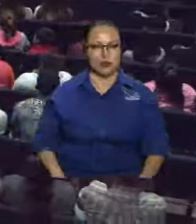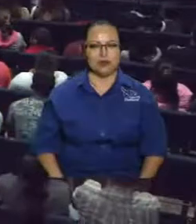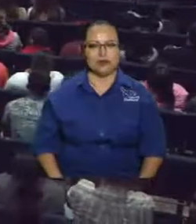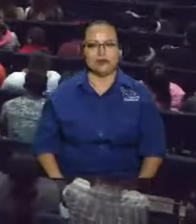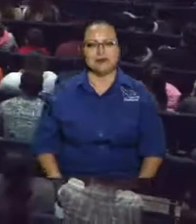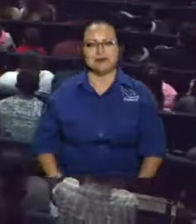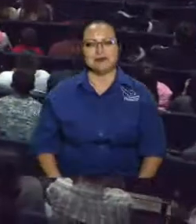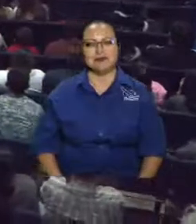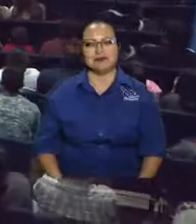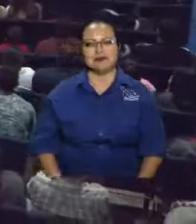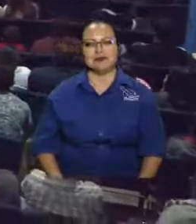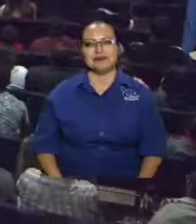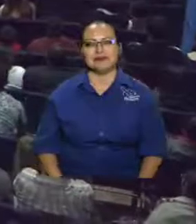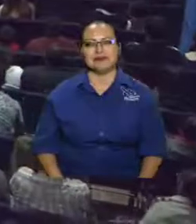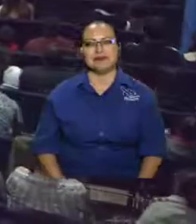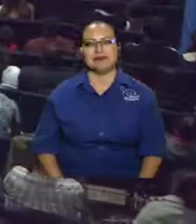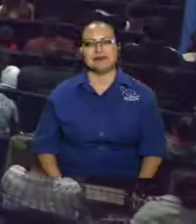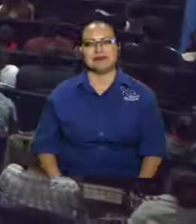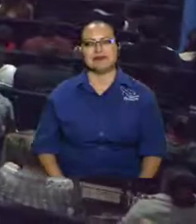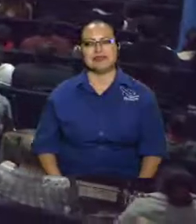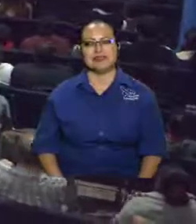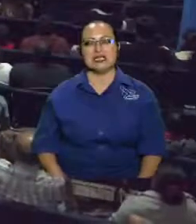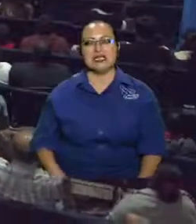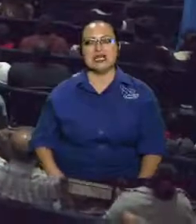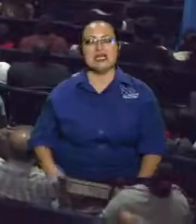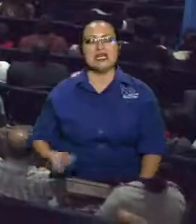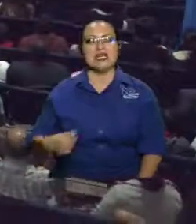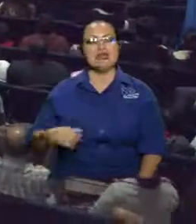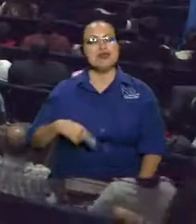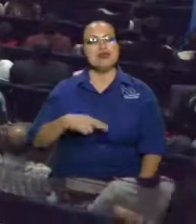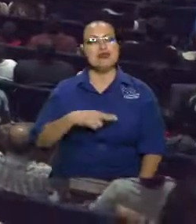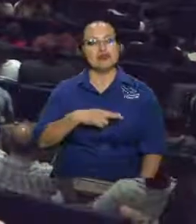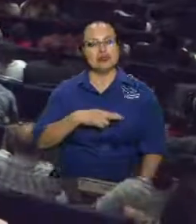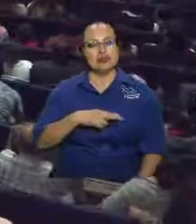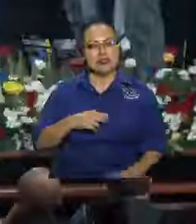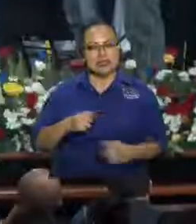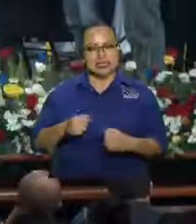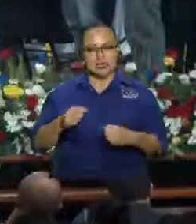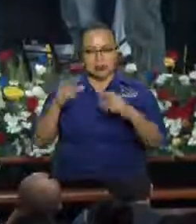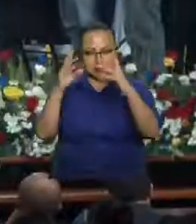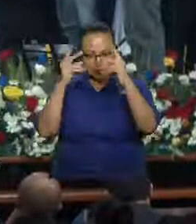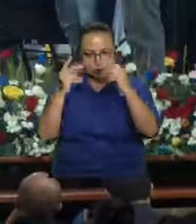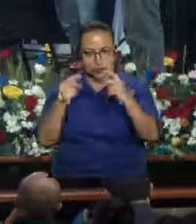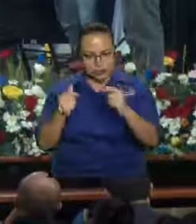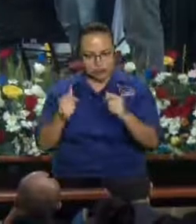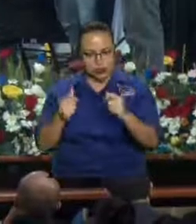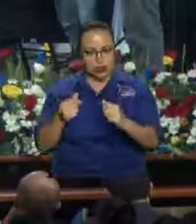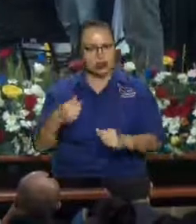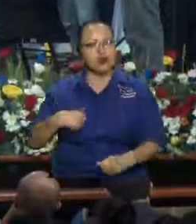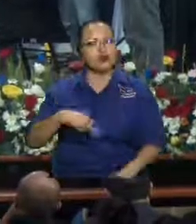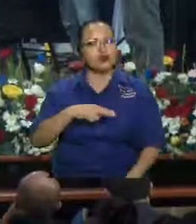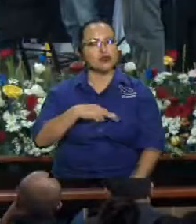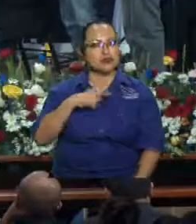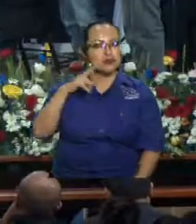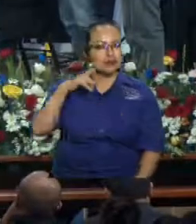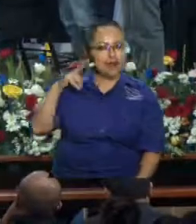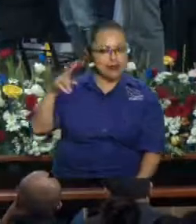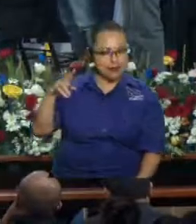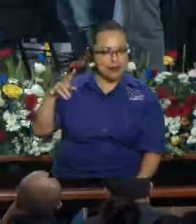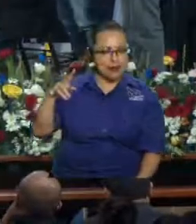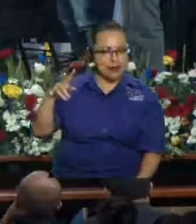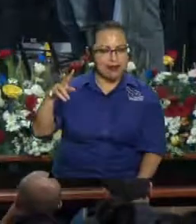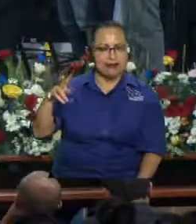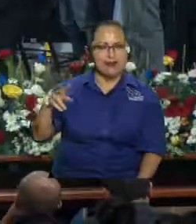No, es solamente una observación, que mientras nosotros vamos poniendo nuestro presupuesto, deberíamos de ir viendo las necesidades